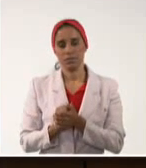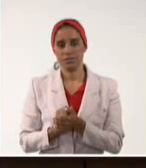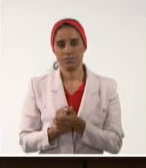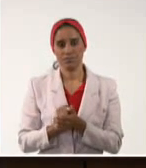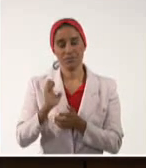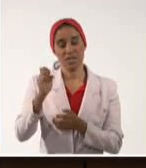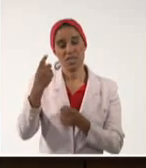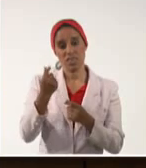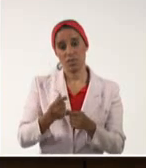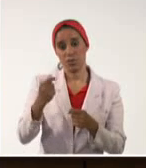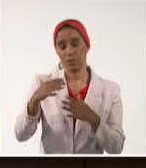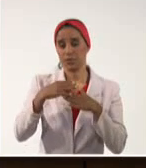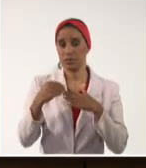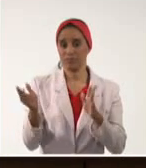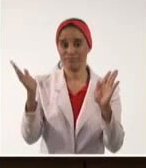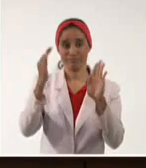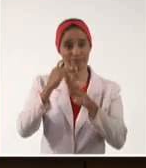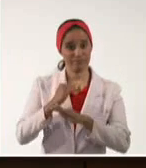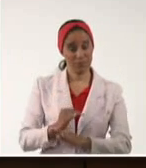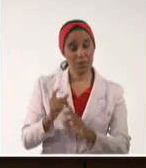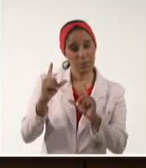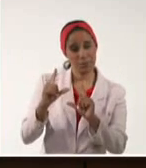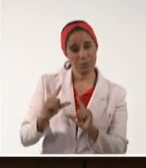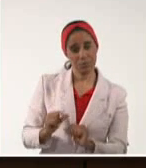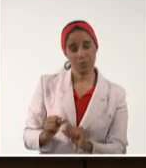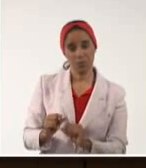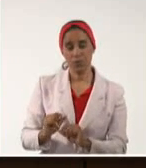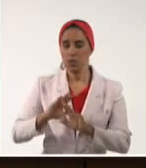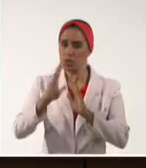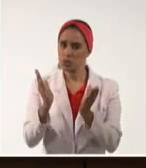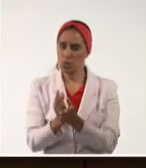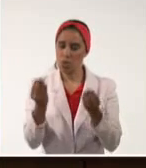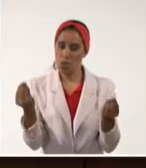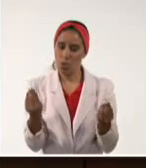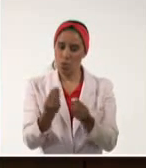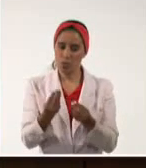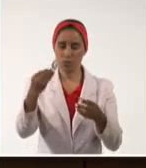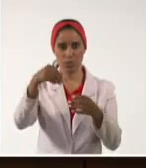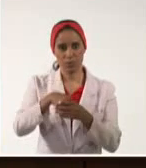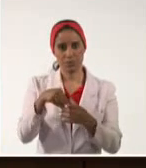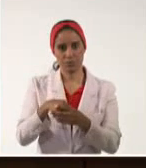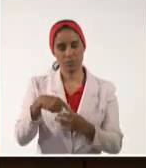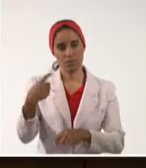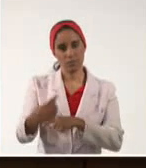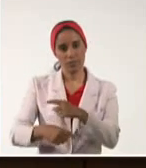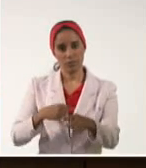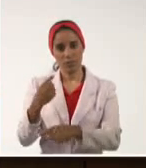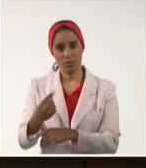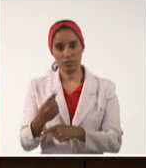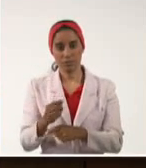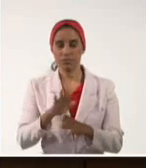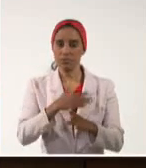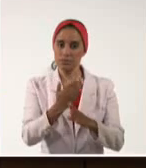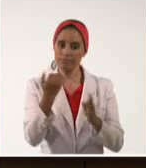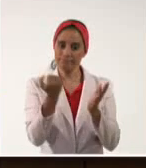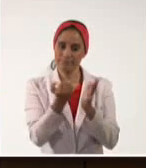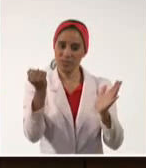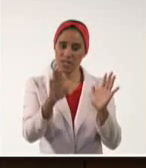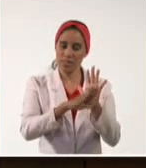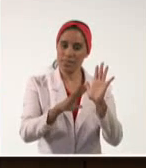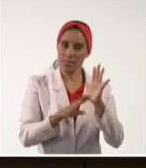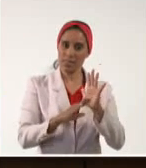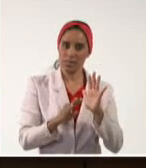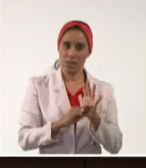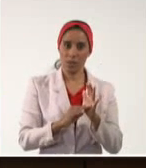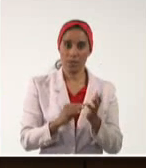divisas. Todo ello ha sido caldo de cultivo para la toma de decisiones no integrales